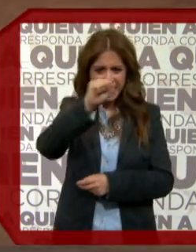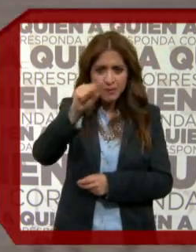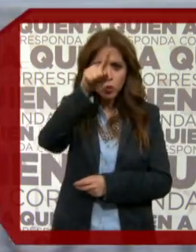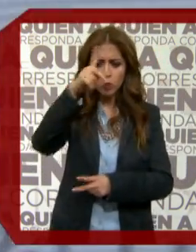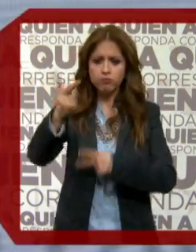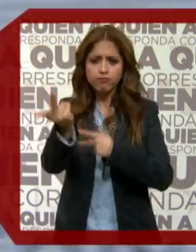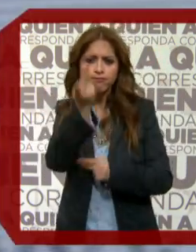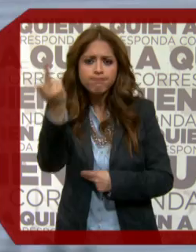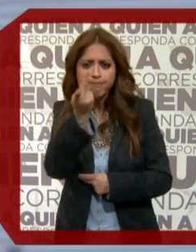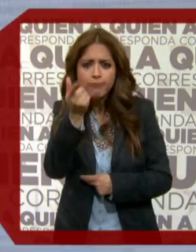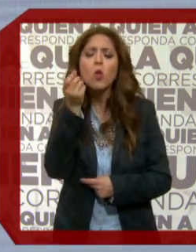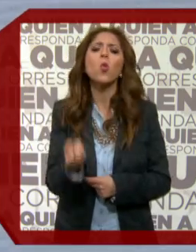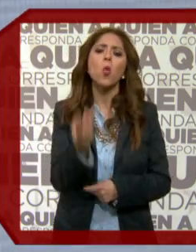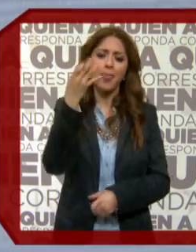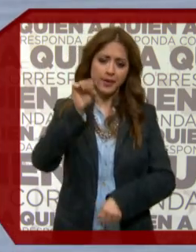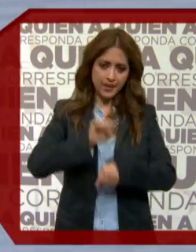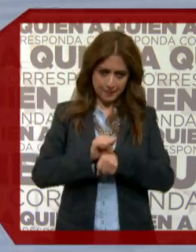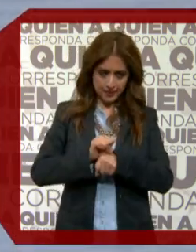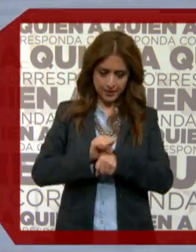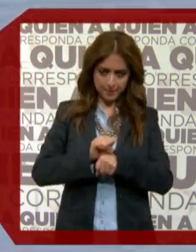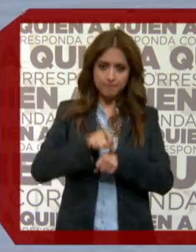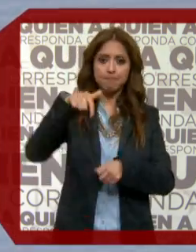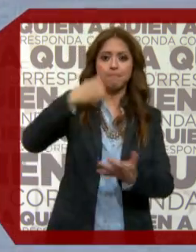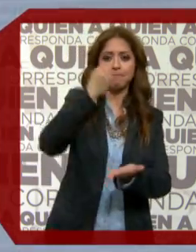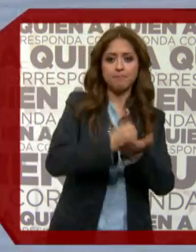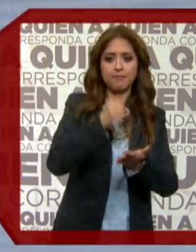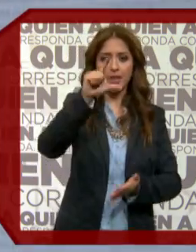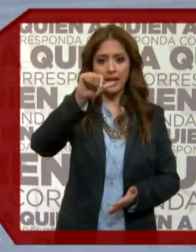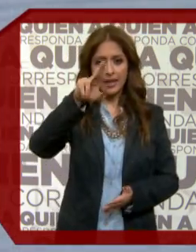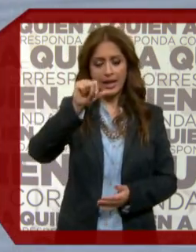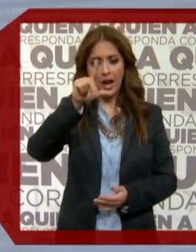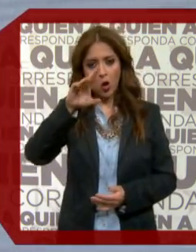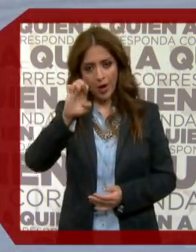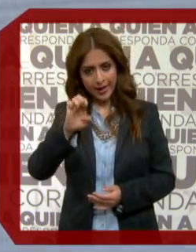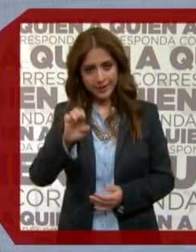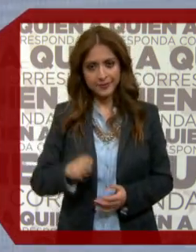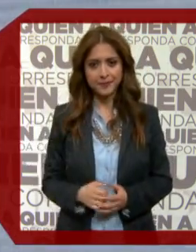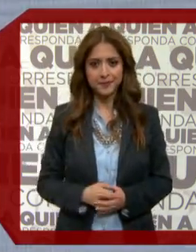médica. Para quien corresponda, Lina Loez Soto.